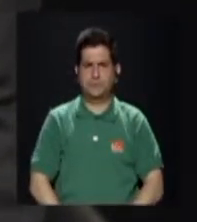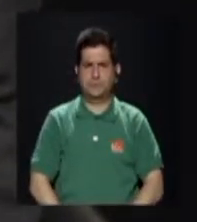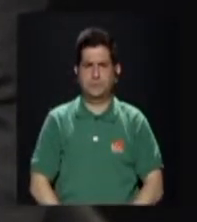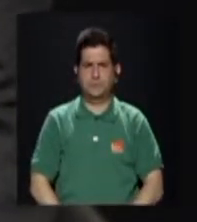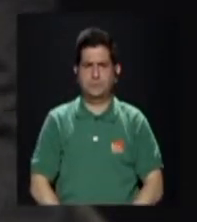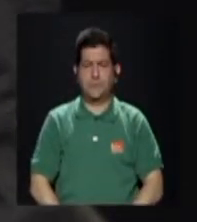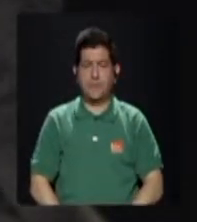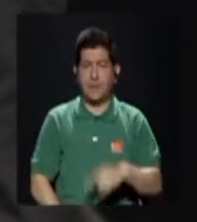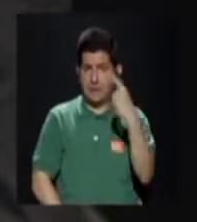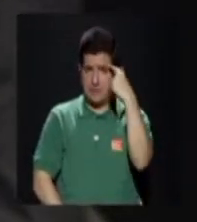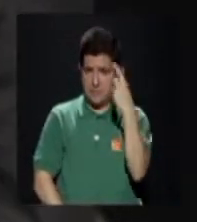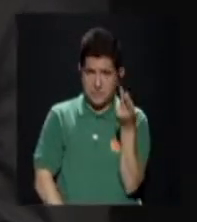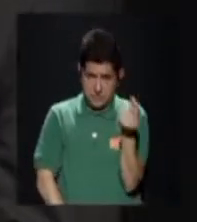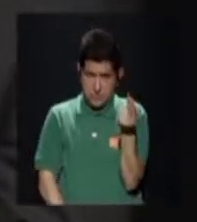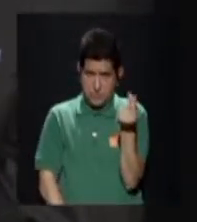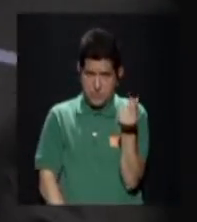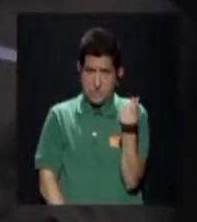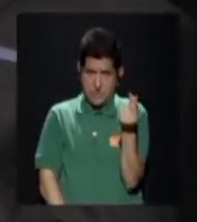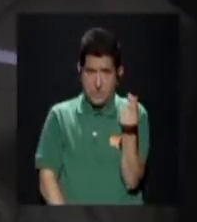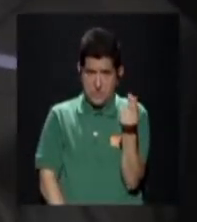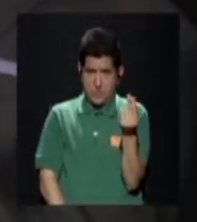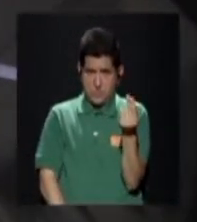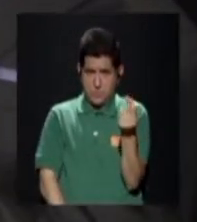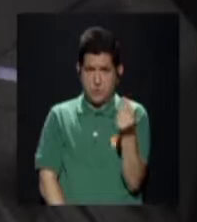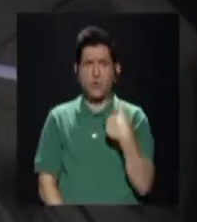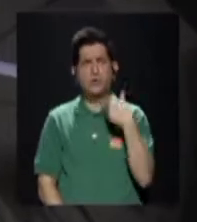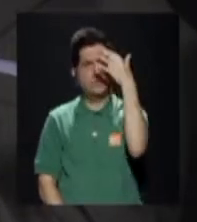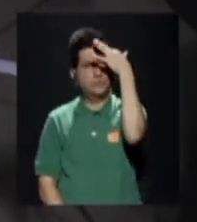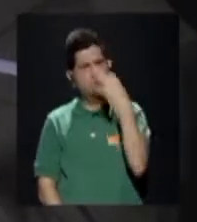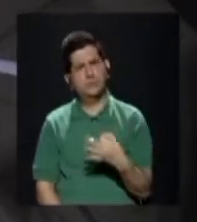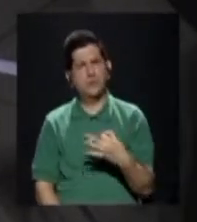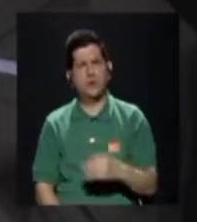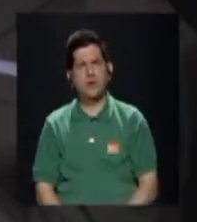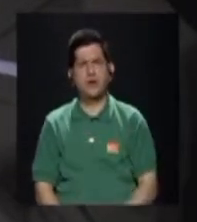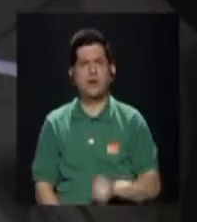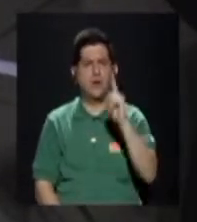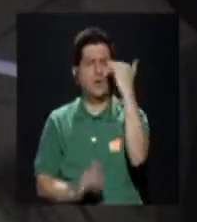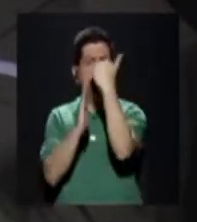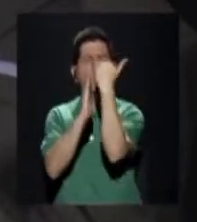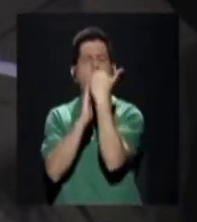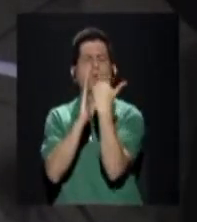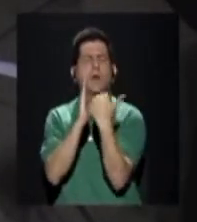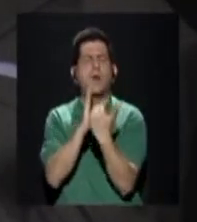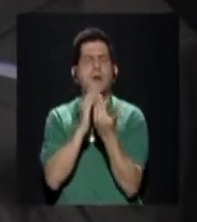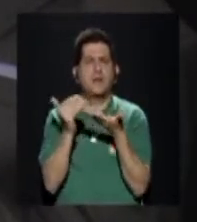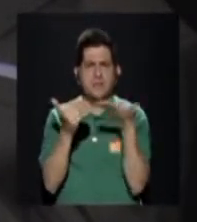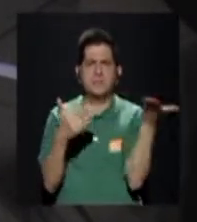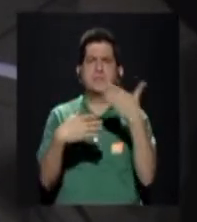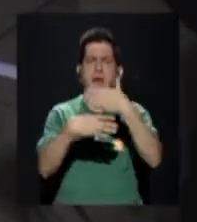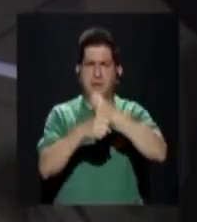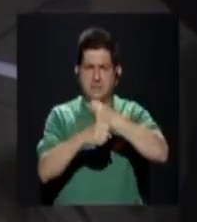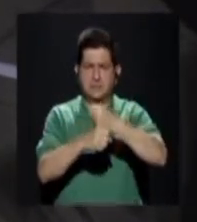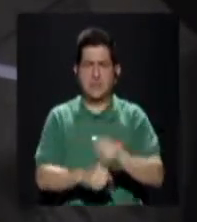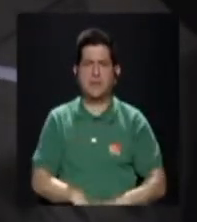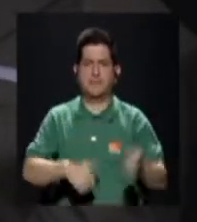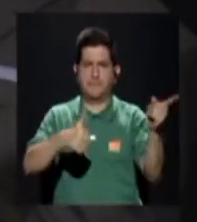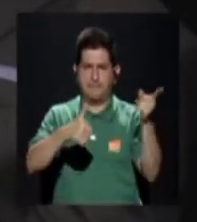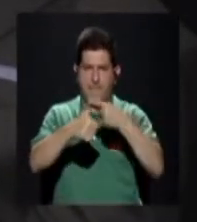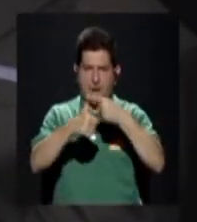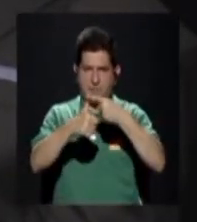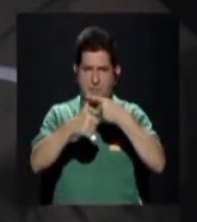en precios, yo creo que hay que hacer como un listado de cositas. Número